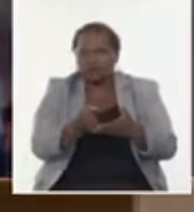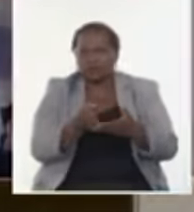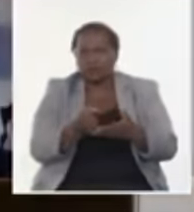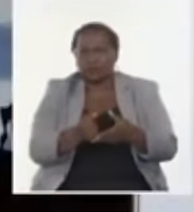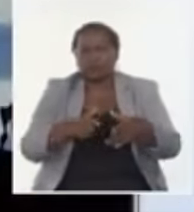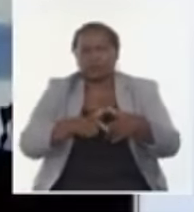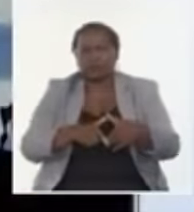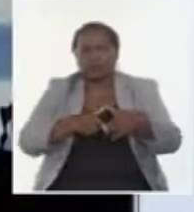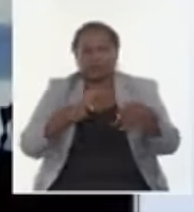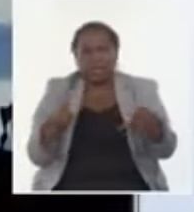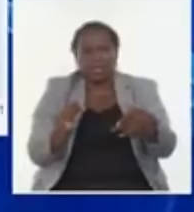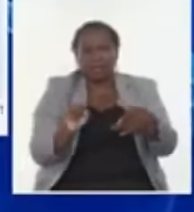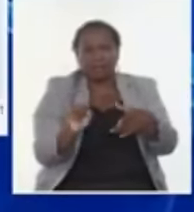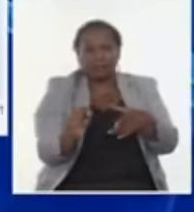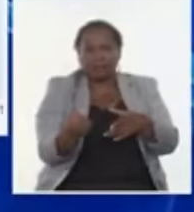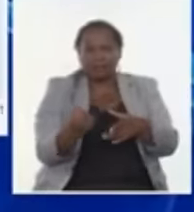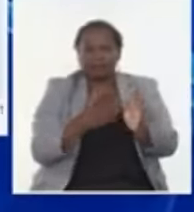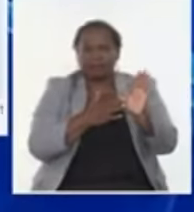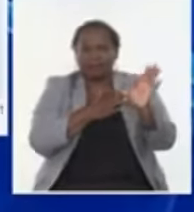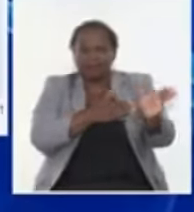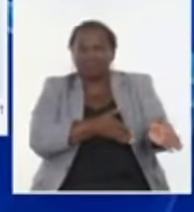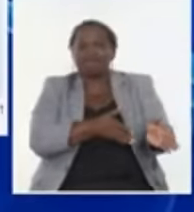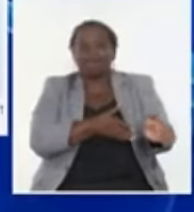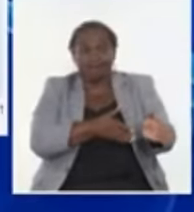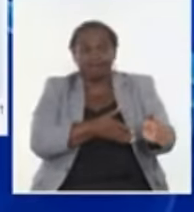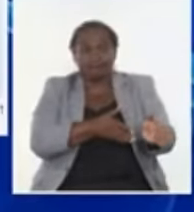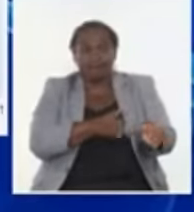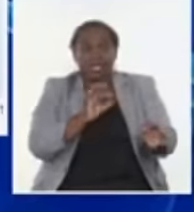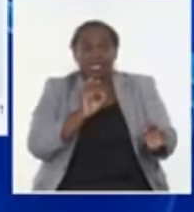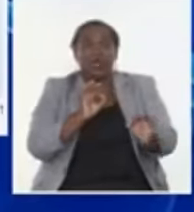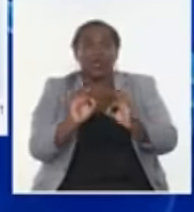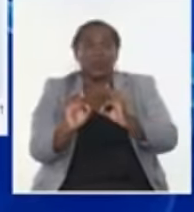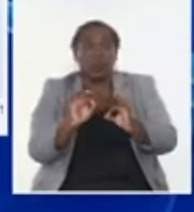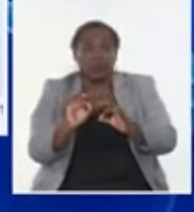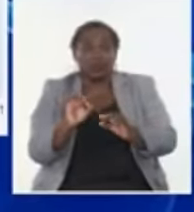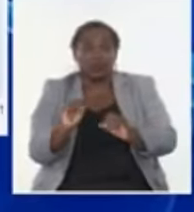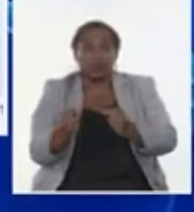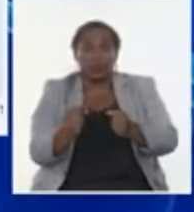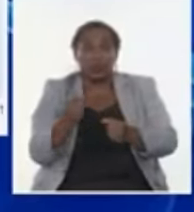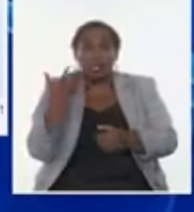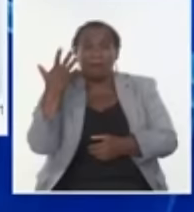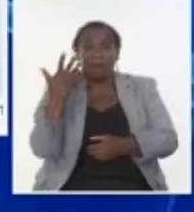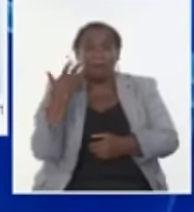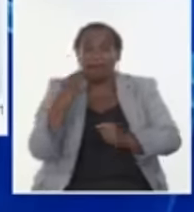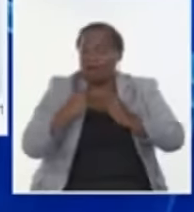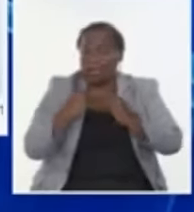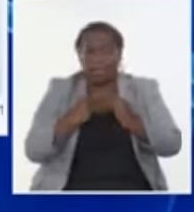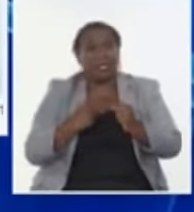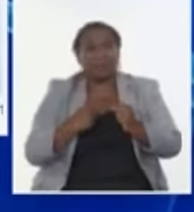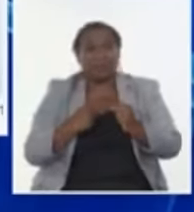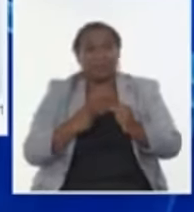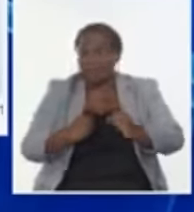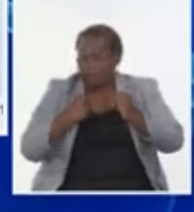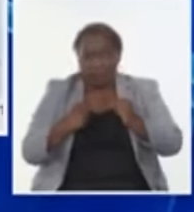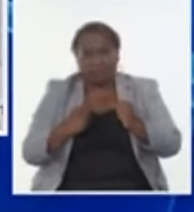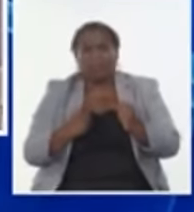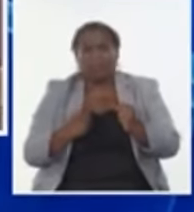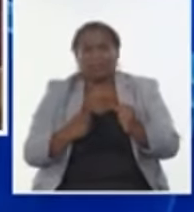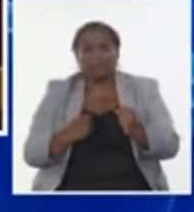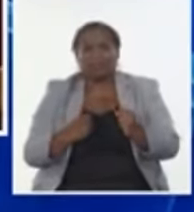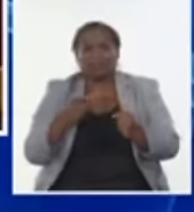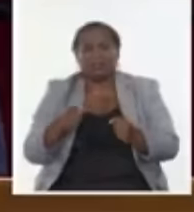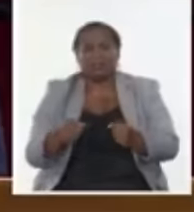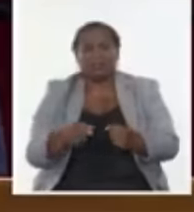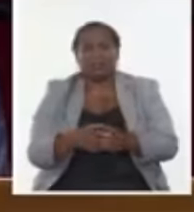Incrementar la exigencia, disciplina y control, y tener mano dura ante estas